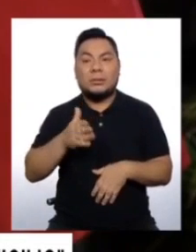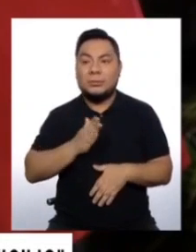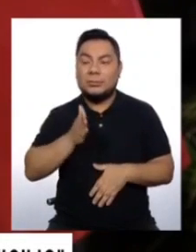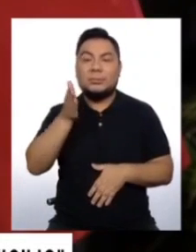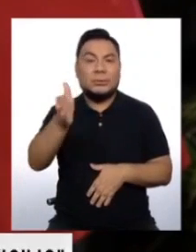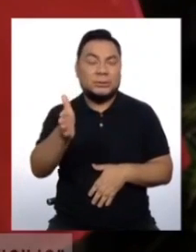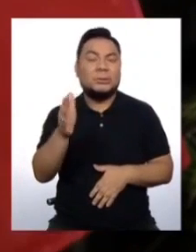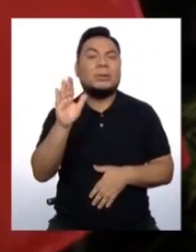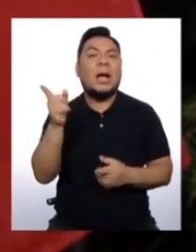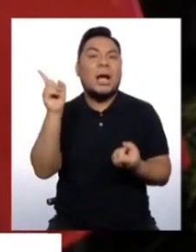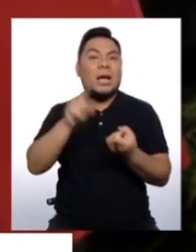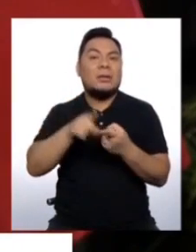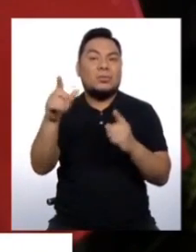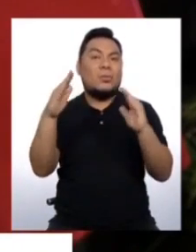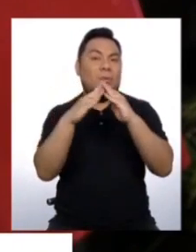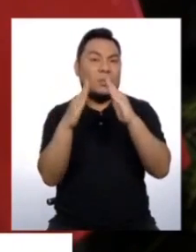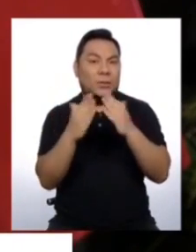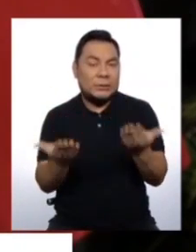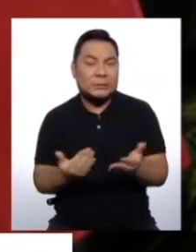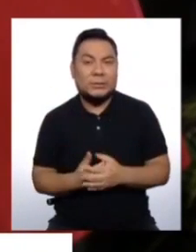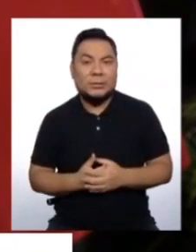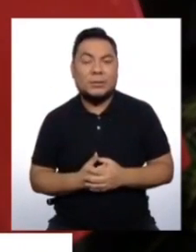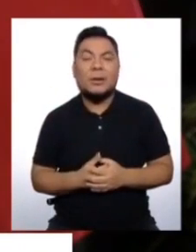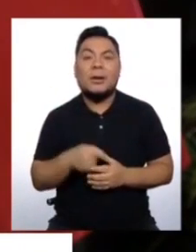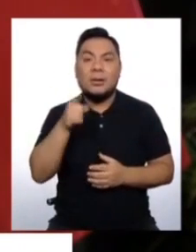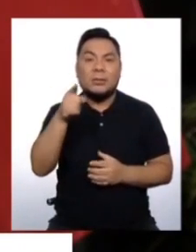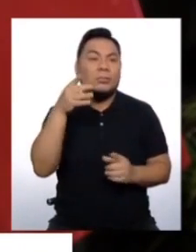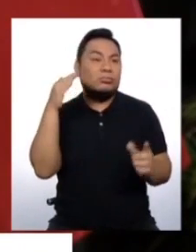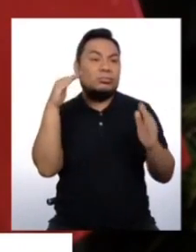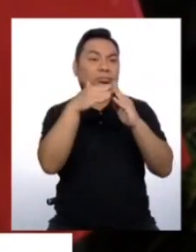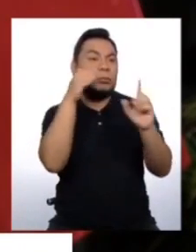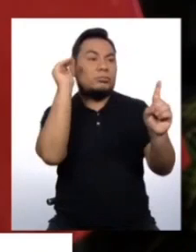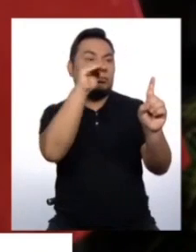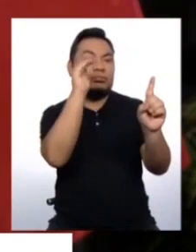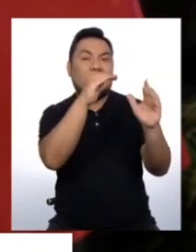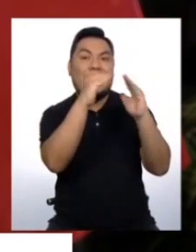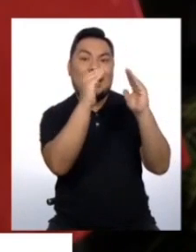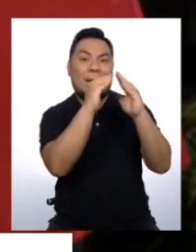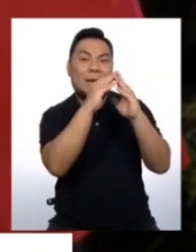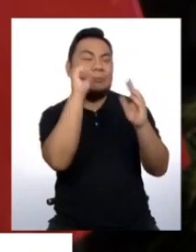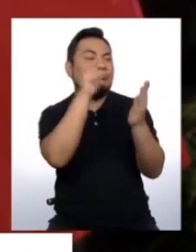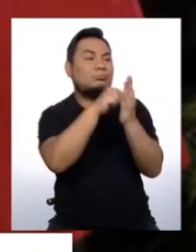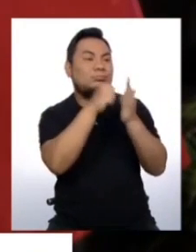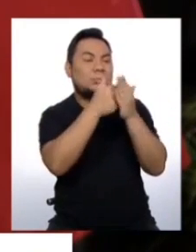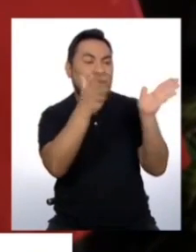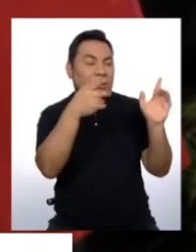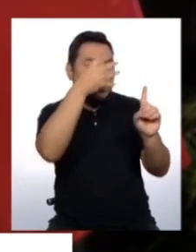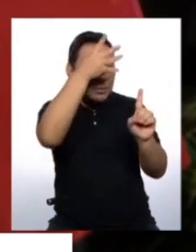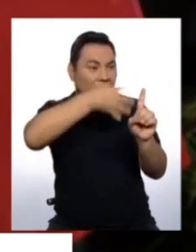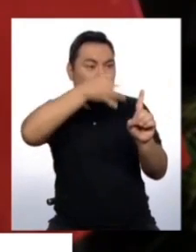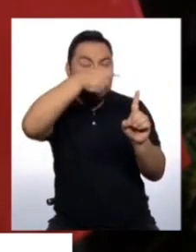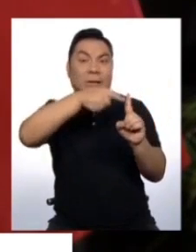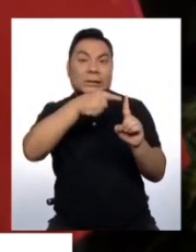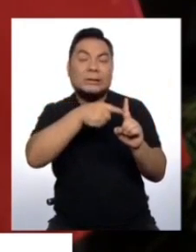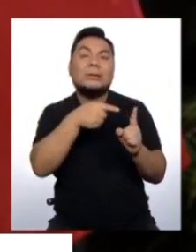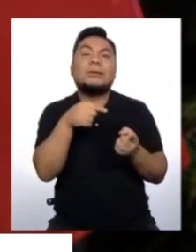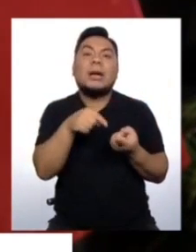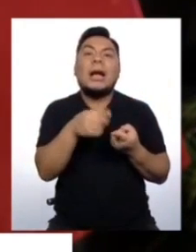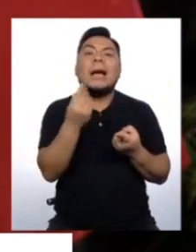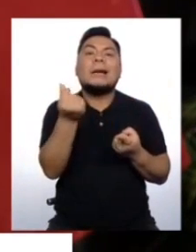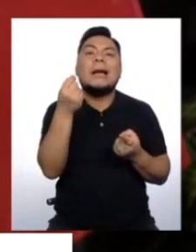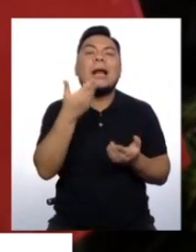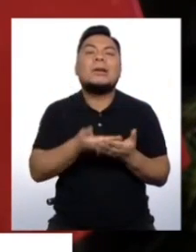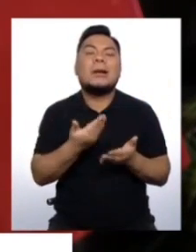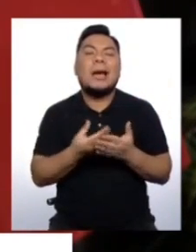vayamos hasta el domicilio. Se toma la prueba rápida. Incluso muchas veces no es necesario